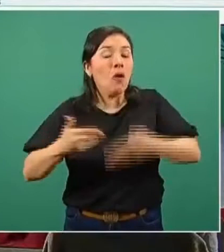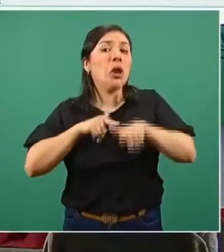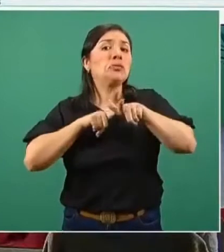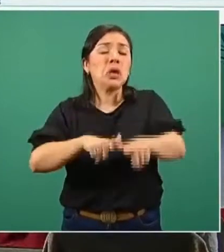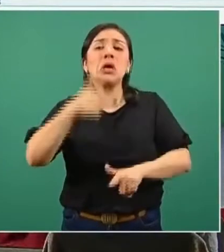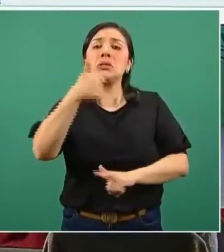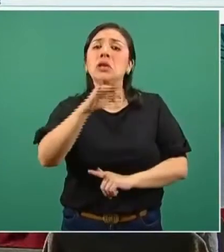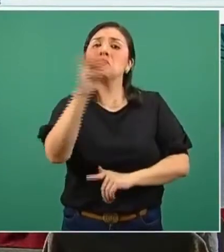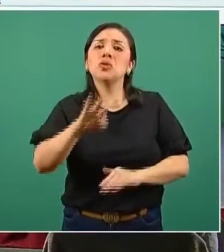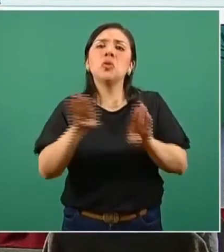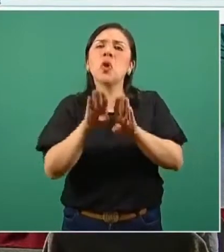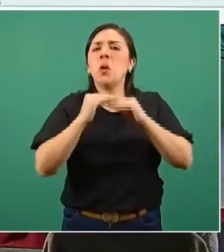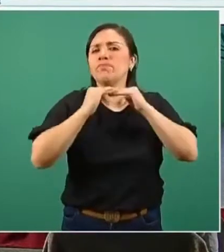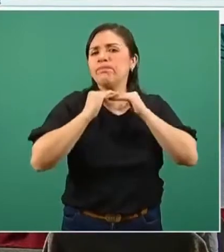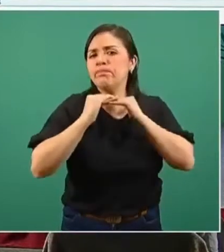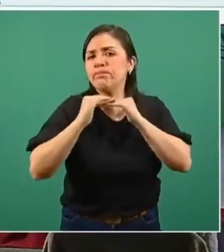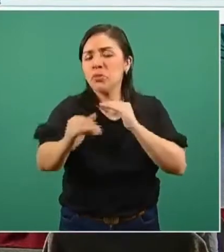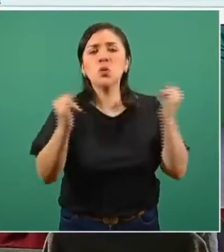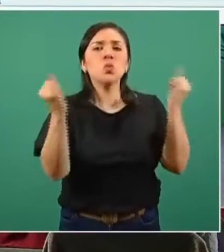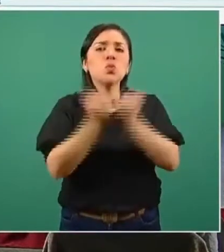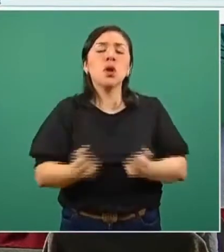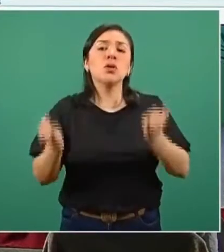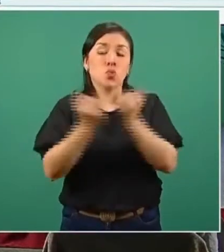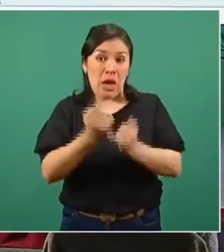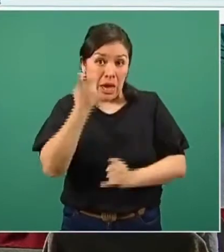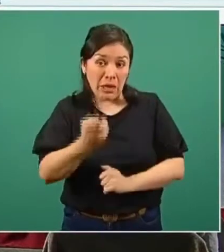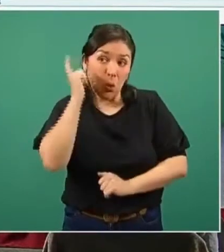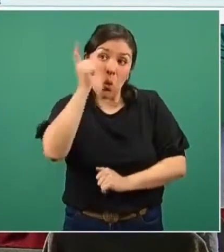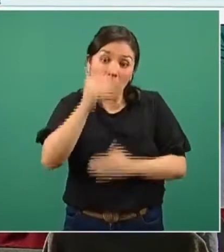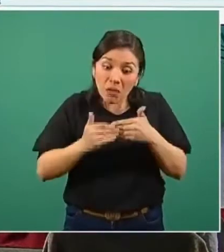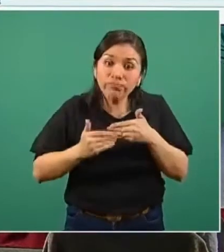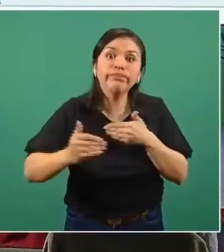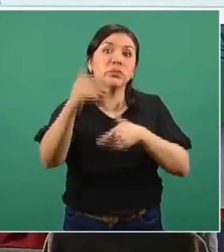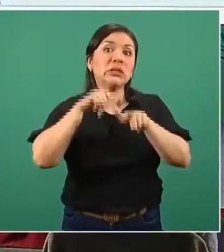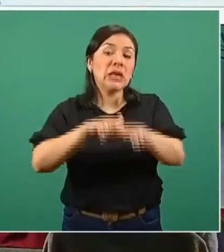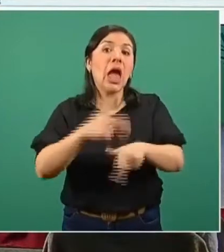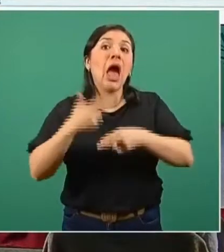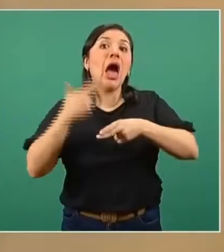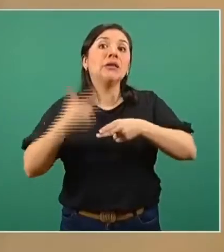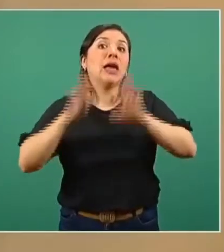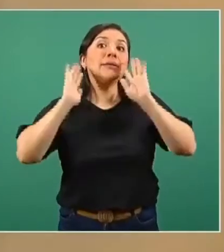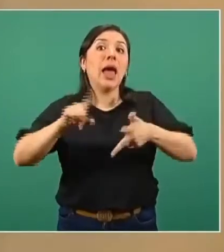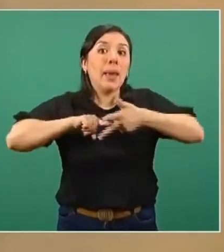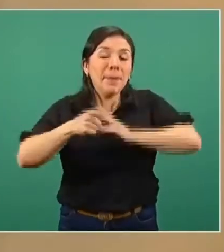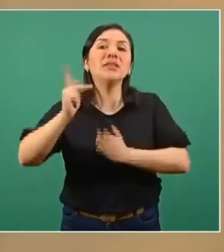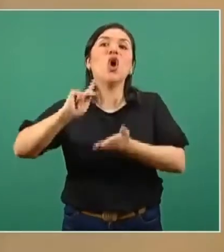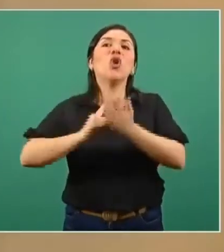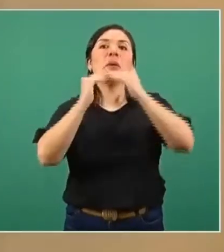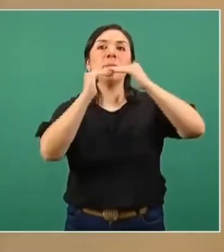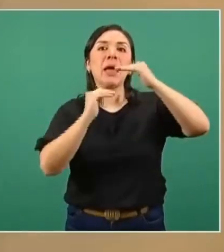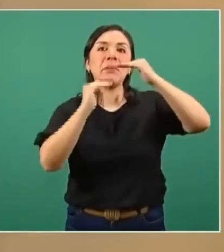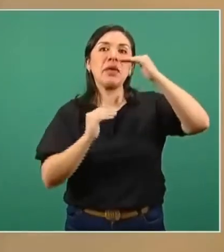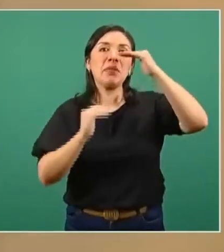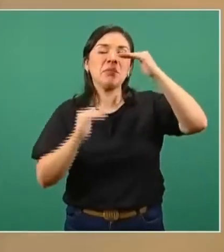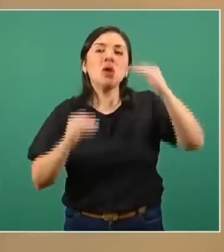el 6% al momento, y esperemos que así se mantenga hasta que empecemos de nuevo a reducir